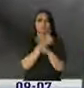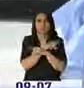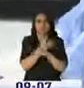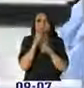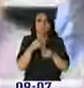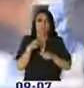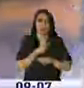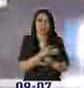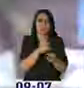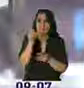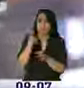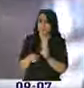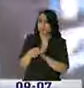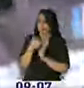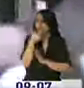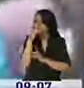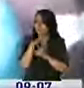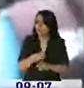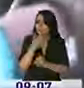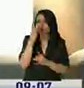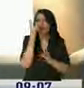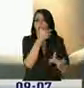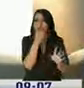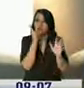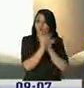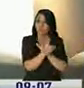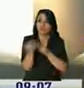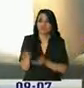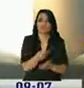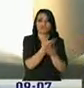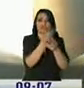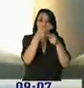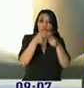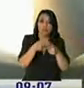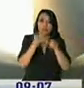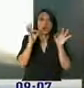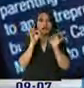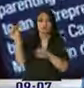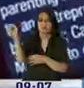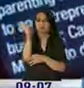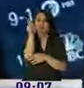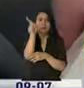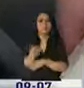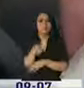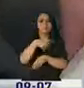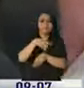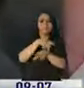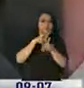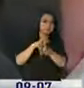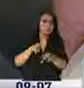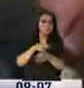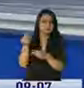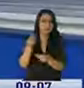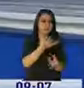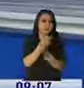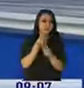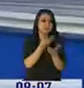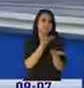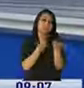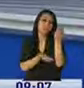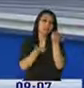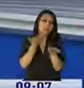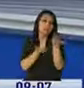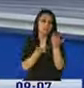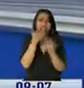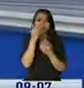ciudadanos que cometan los posibles delitos, además de que deben designar a un agente interno, quien estará encargado de informar sobre los posibles delitos de